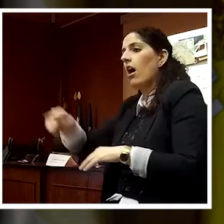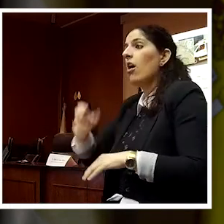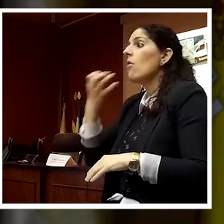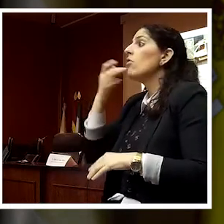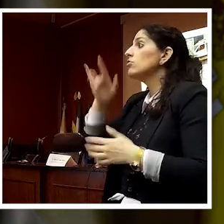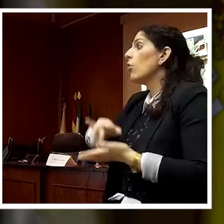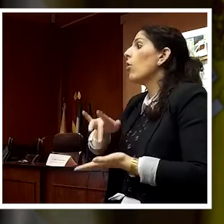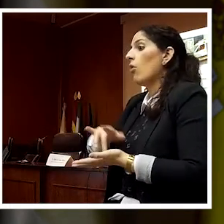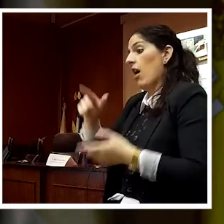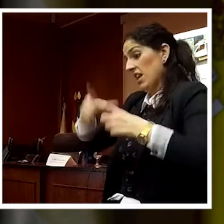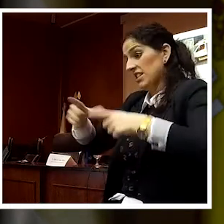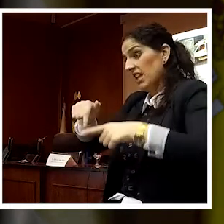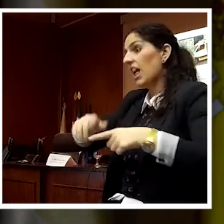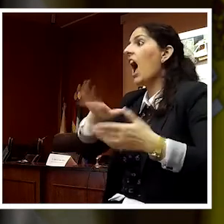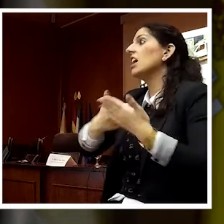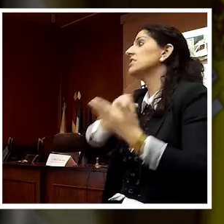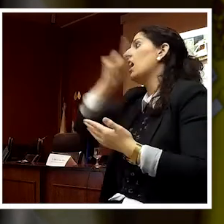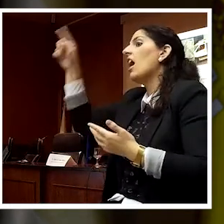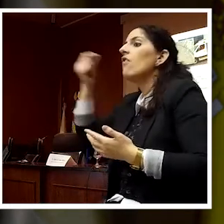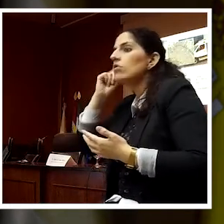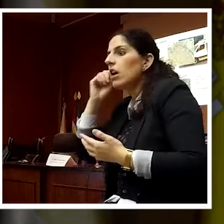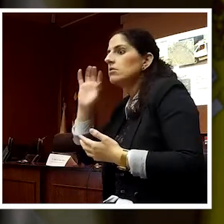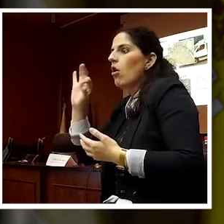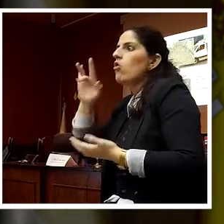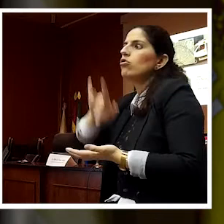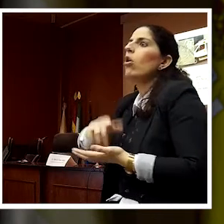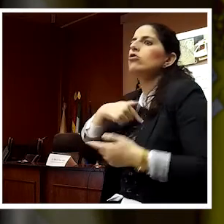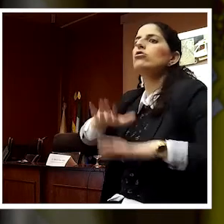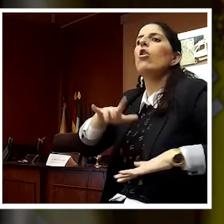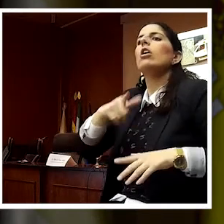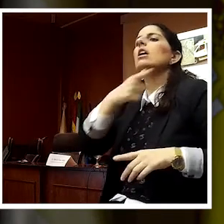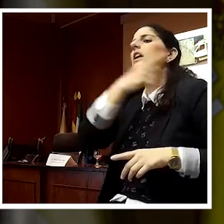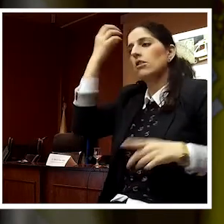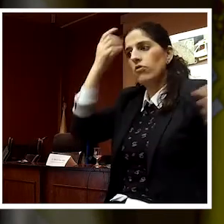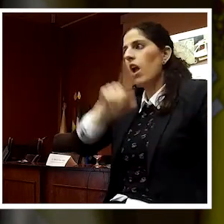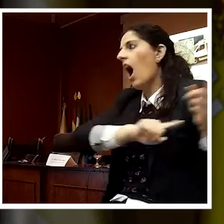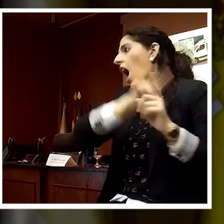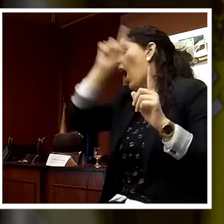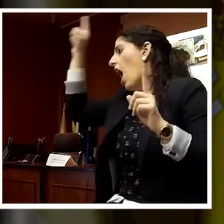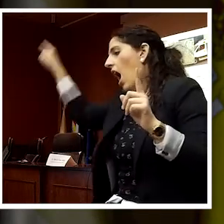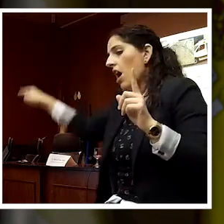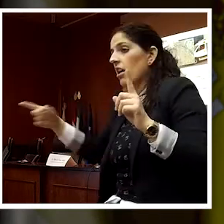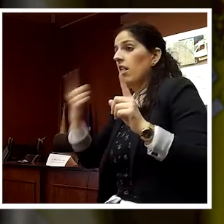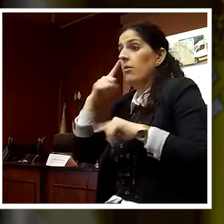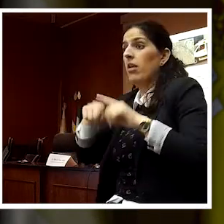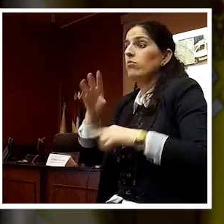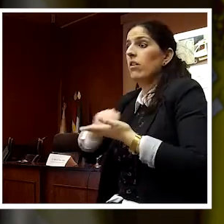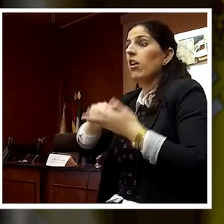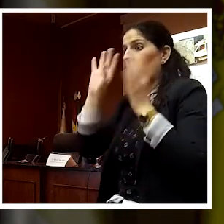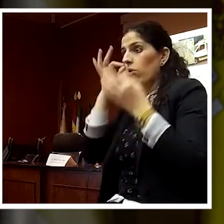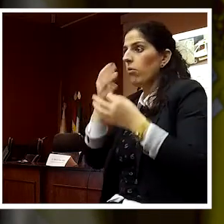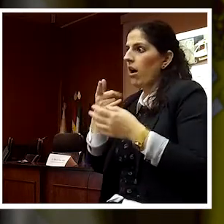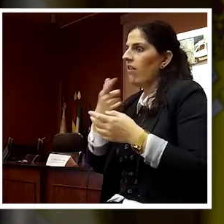Fuensanta y la UBI móvil está en Reina Sofía, tienes que atravesar Córdoba. Y depende de la hora, Córdoba no es tan fácil